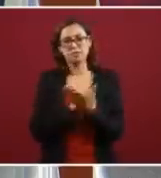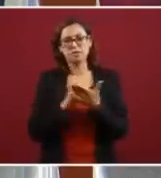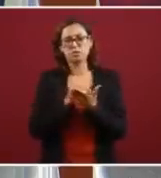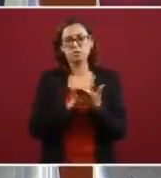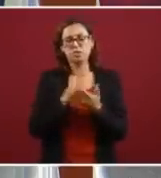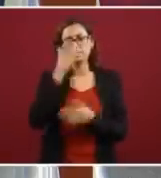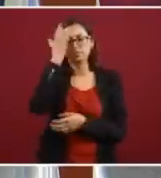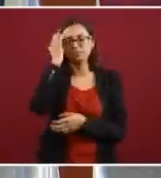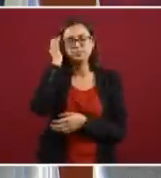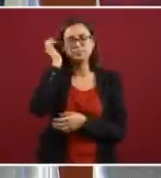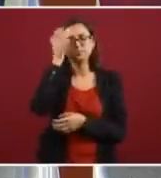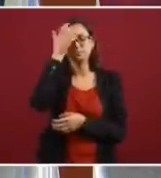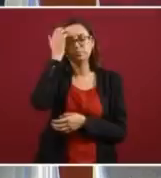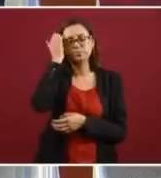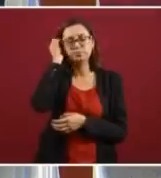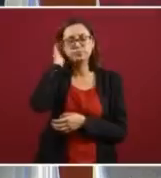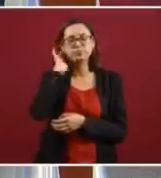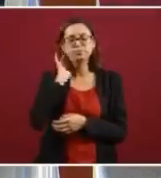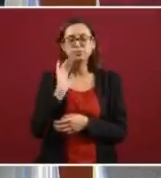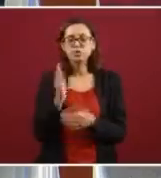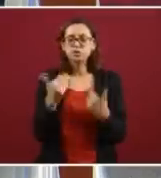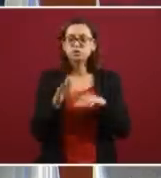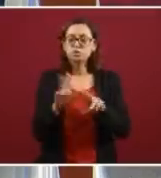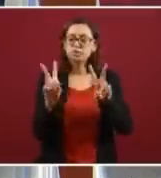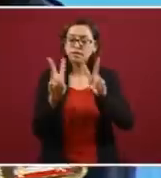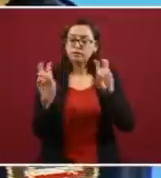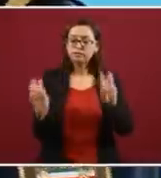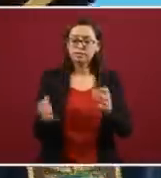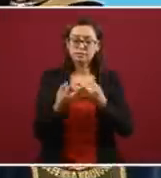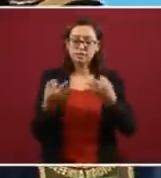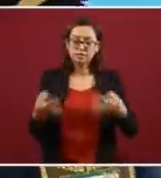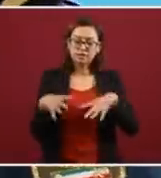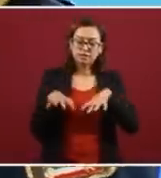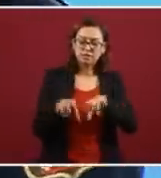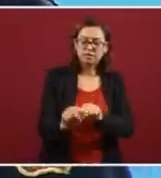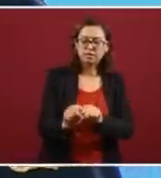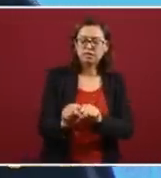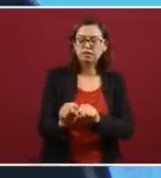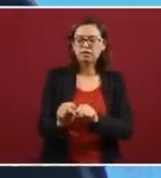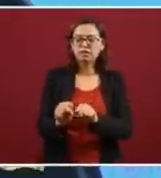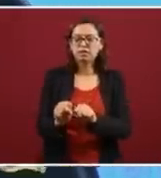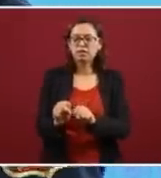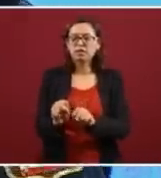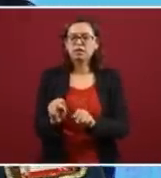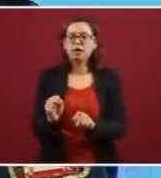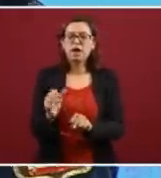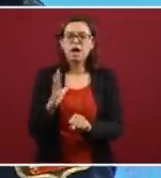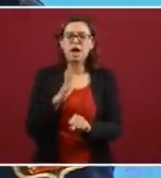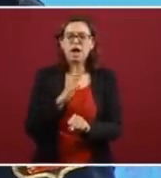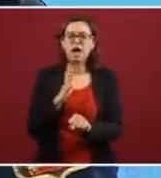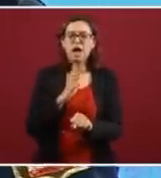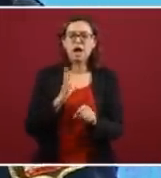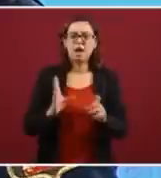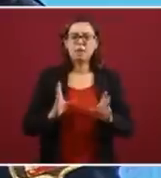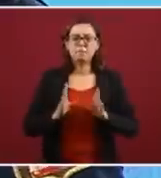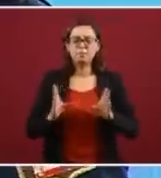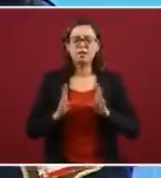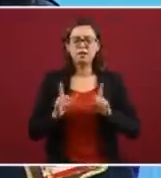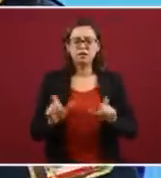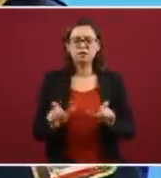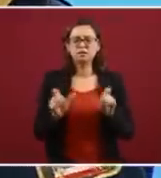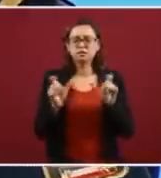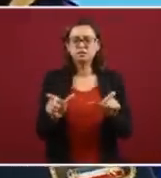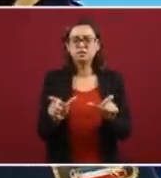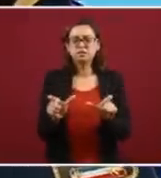En el ámbito de la intercepción terrestre, aquí se tienen una serie de puestos militares de seguridad donde